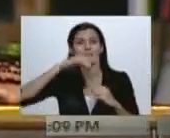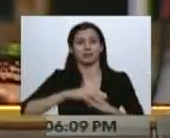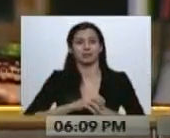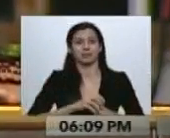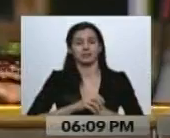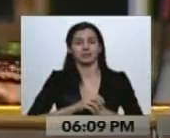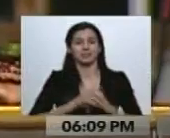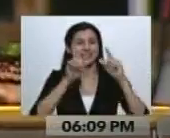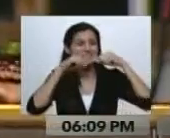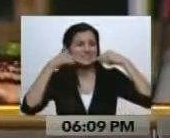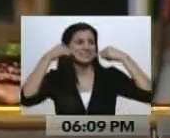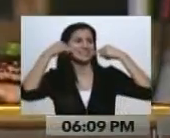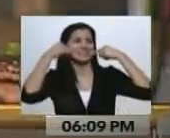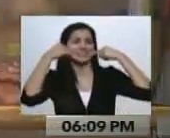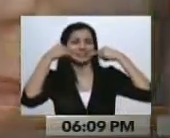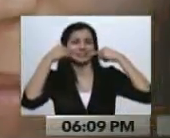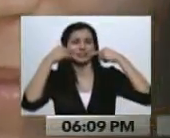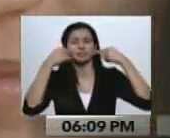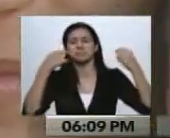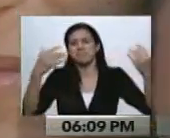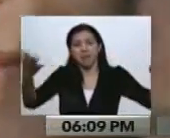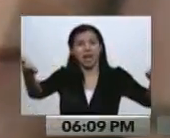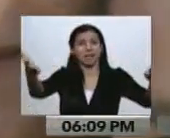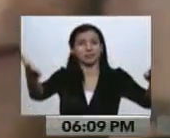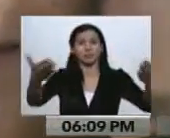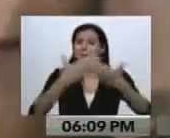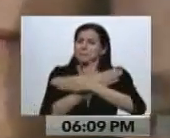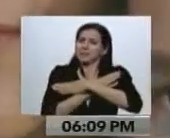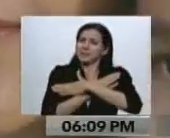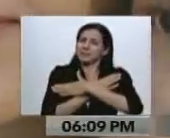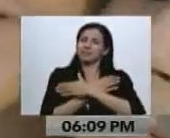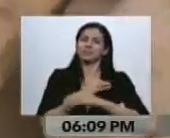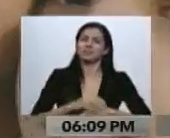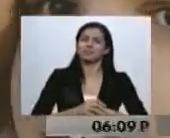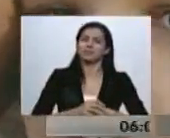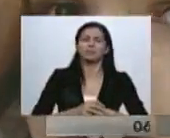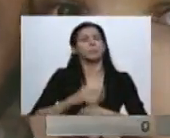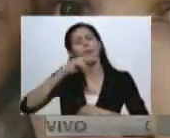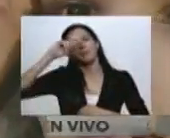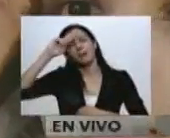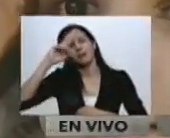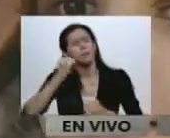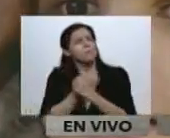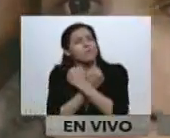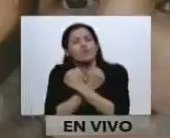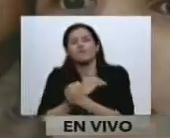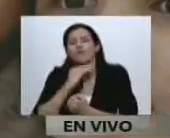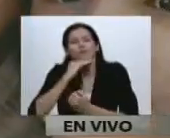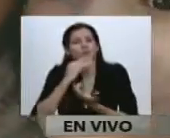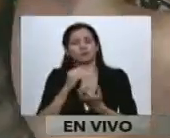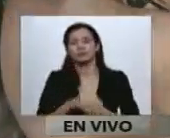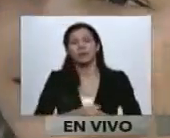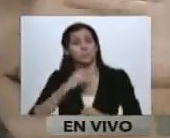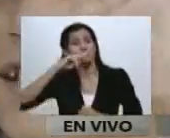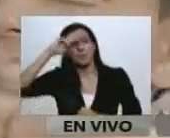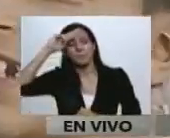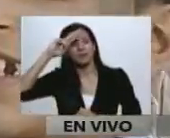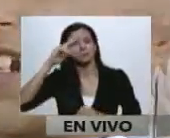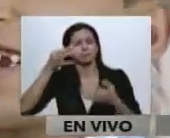con su sonrisa y sus brazos abiertos, papá, con su amor, papá, con su